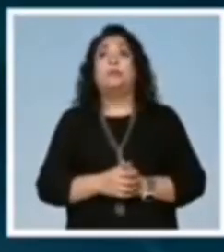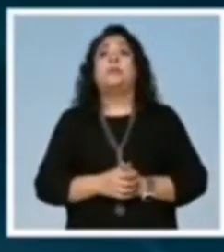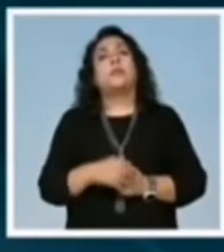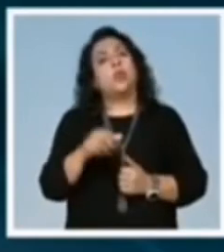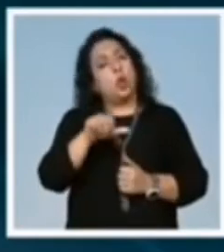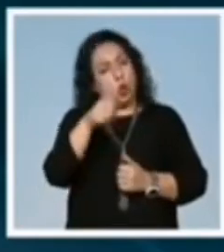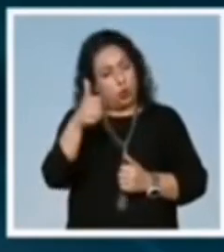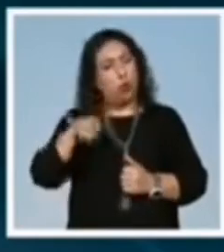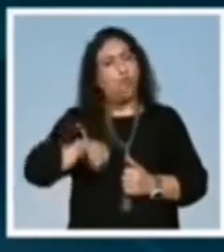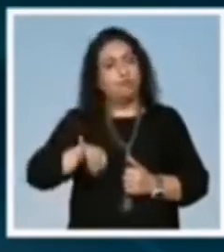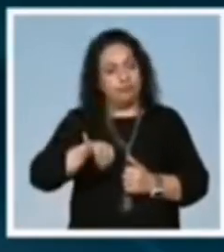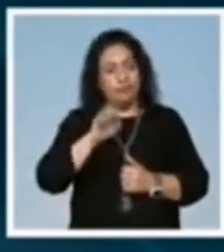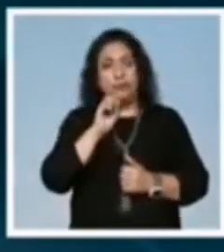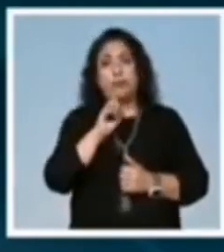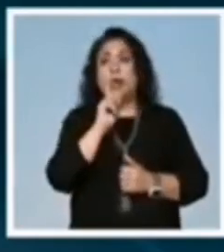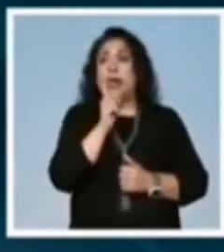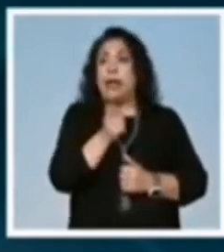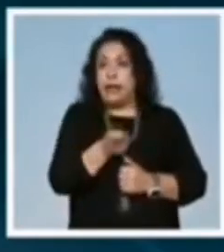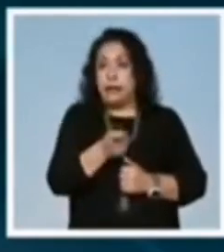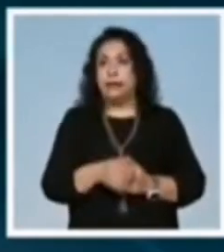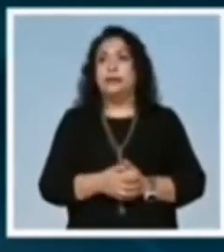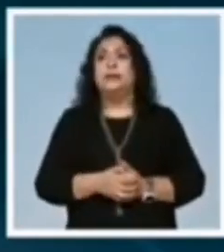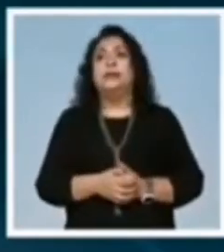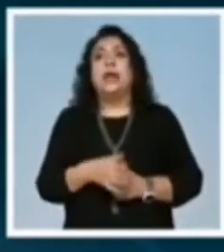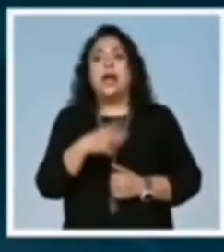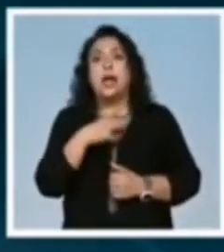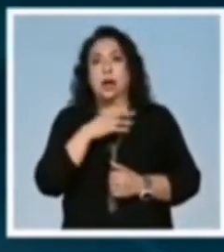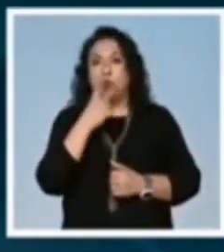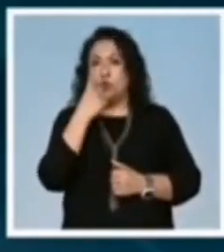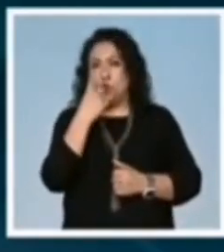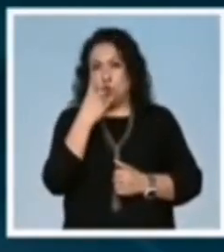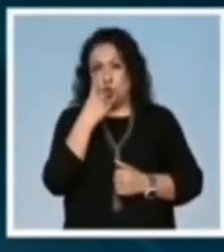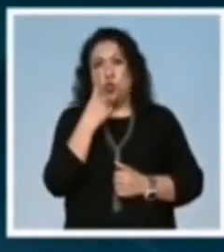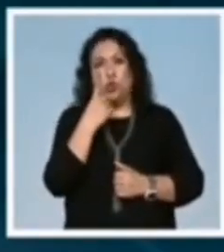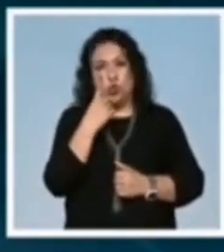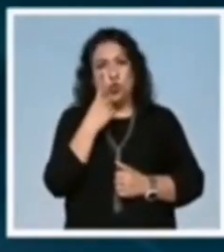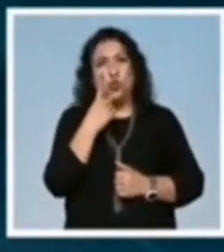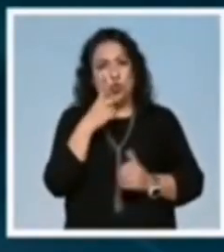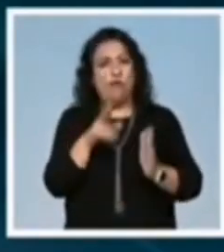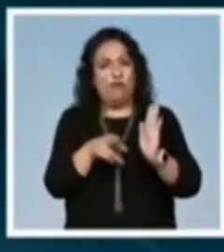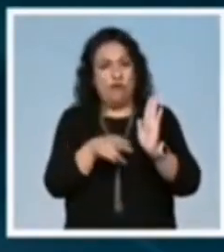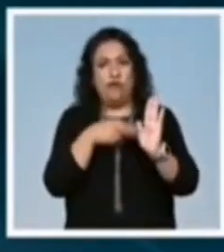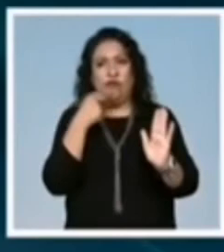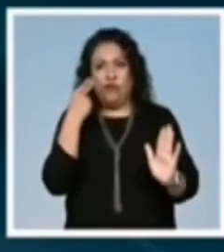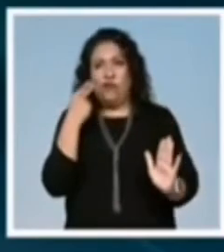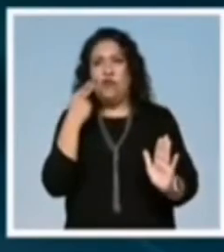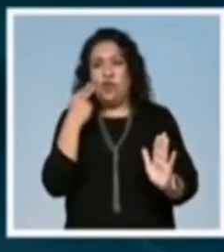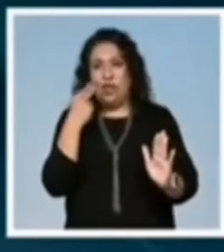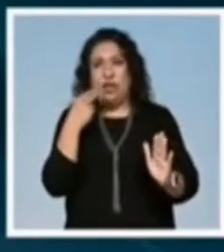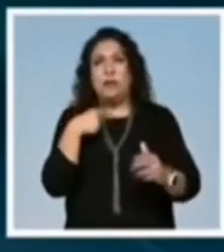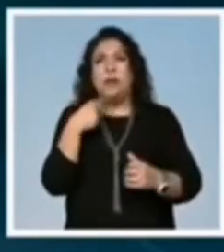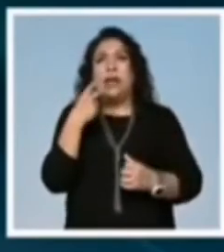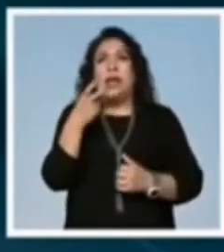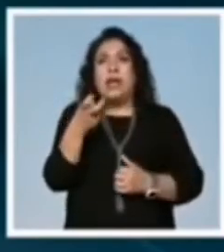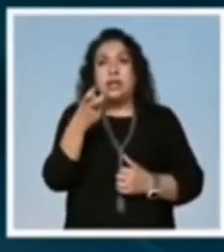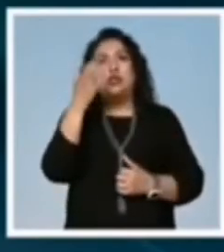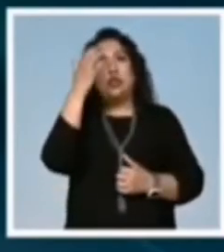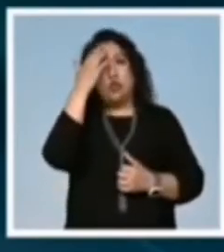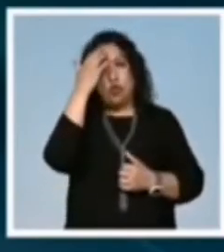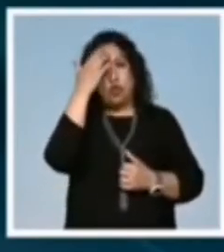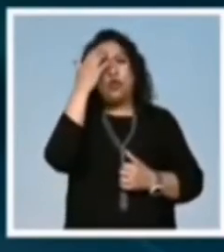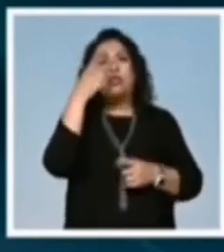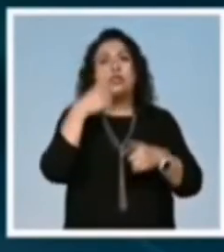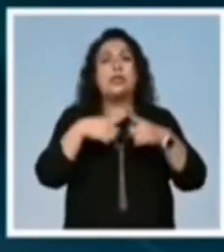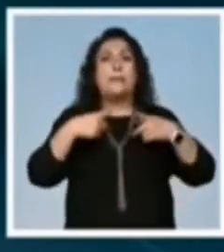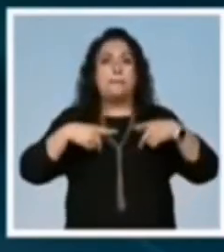muy interesante es que hay una pieza que está firmada. Es una pieza que se conoce el